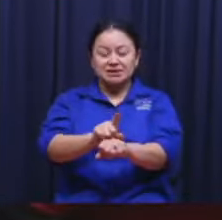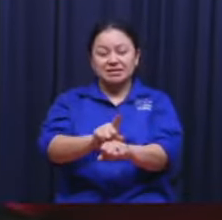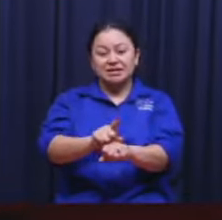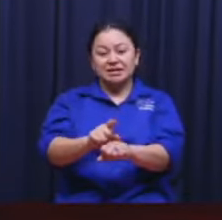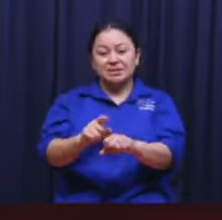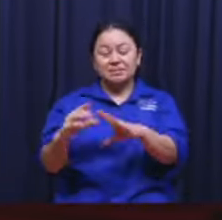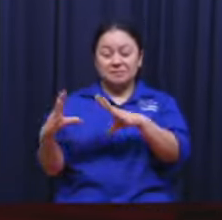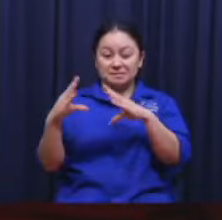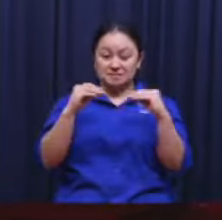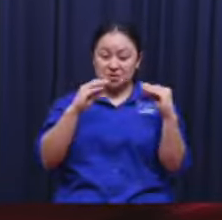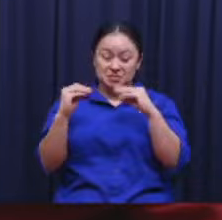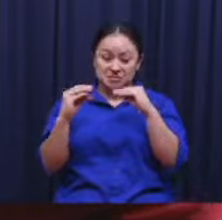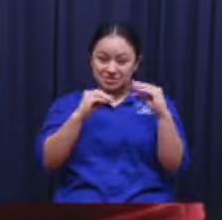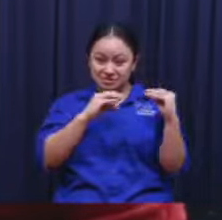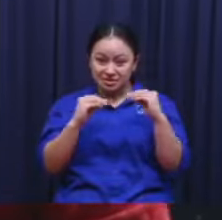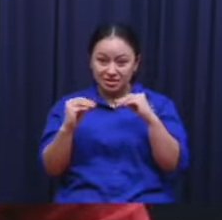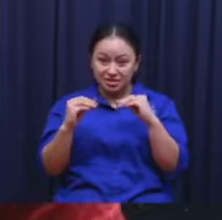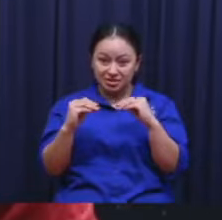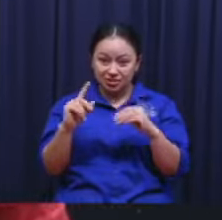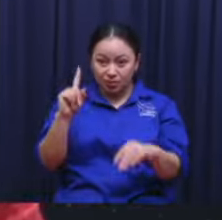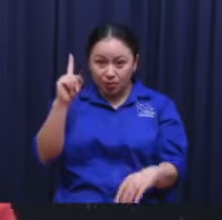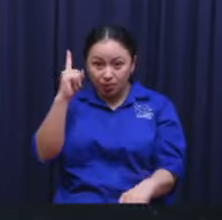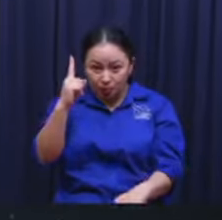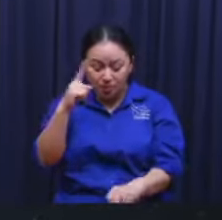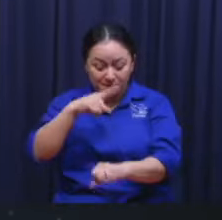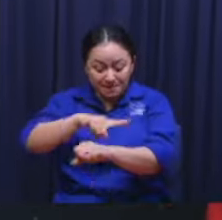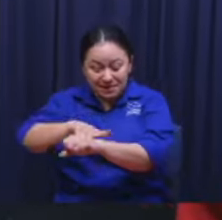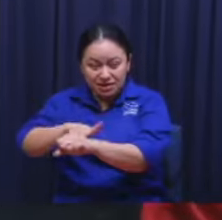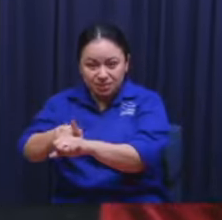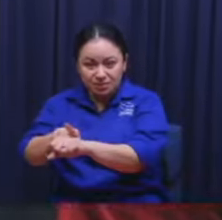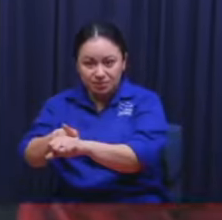un minuto. Ah, un minuto, dos.